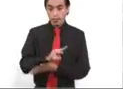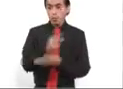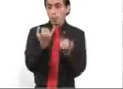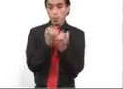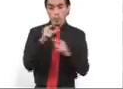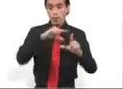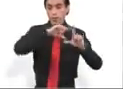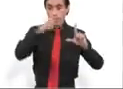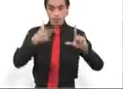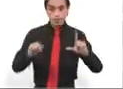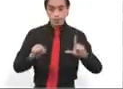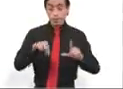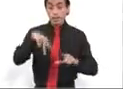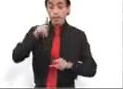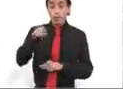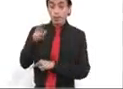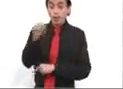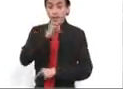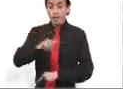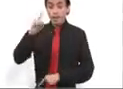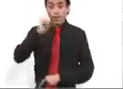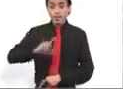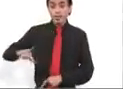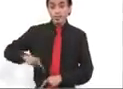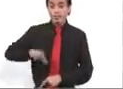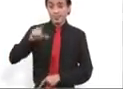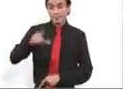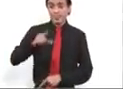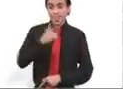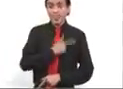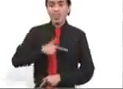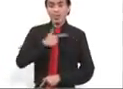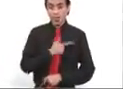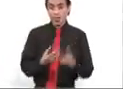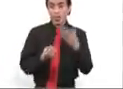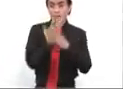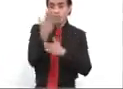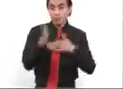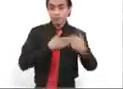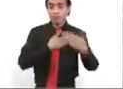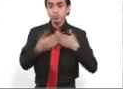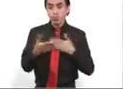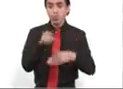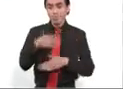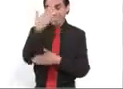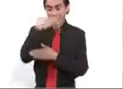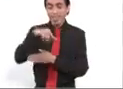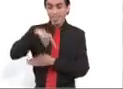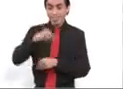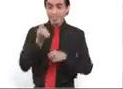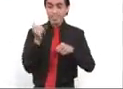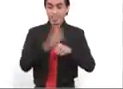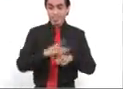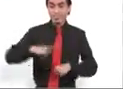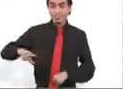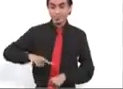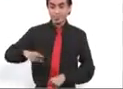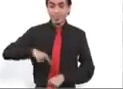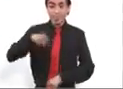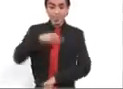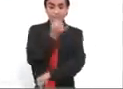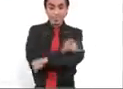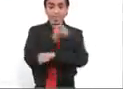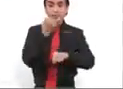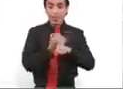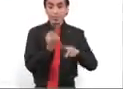país, pero a la jefa de gobierno le gusta innovar. Entonces, en esta administración, como saben aquí en Iztapalapa, empezamos